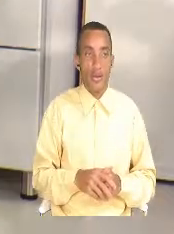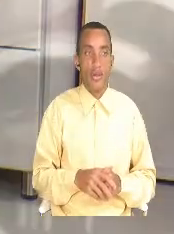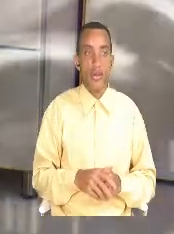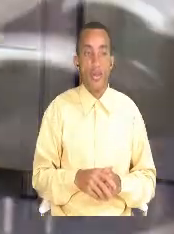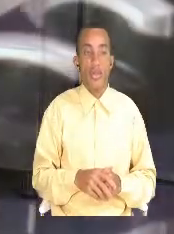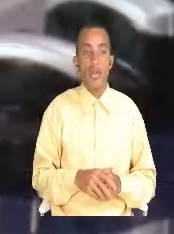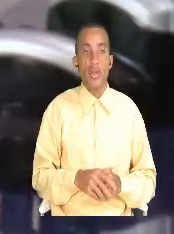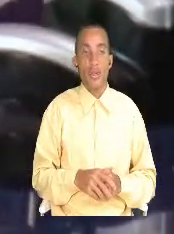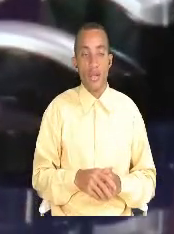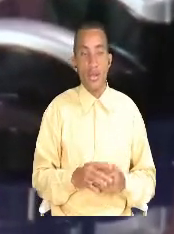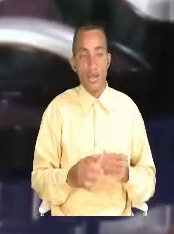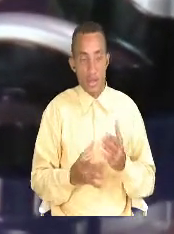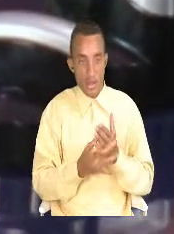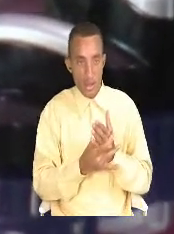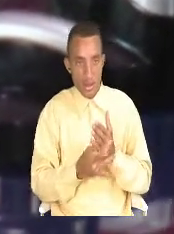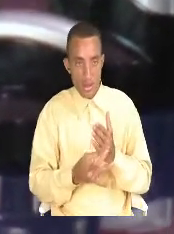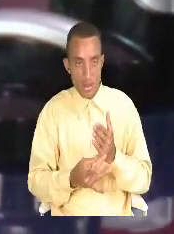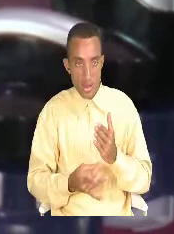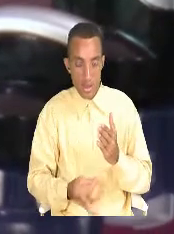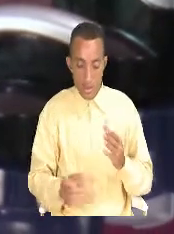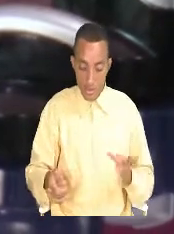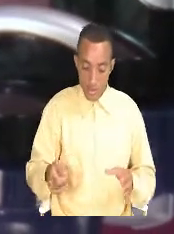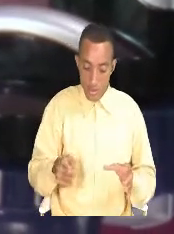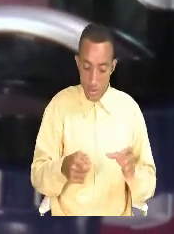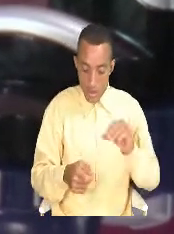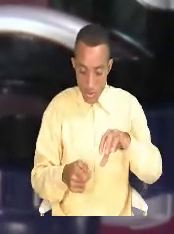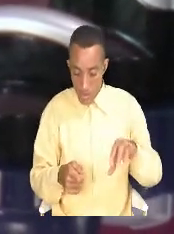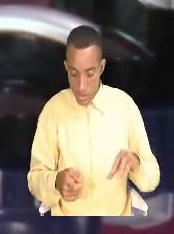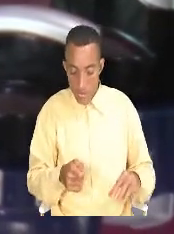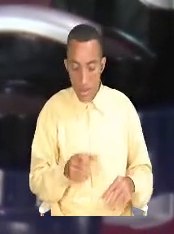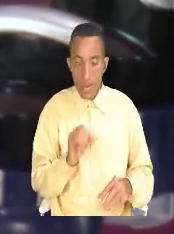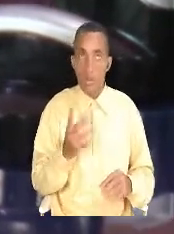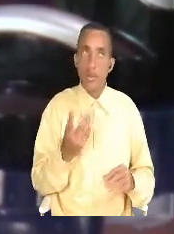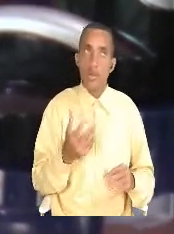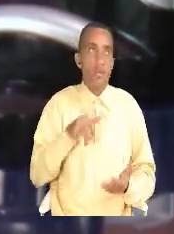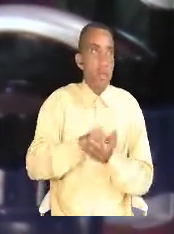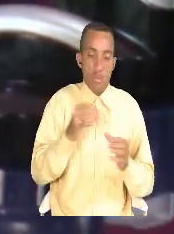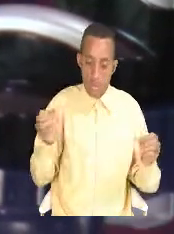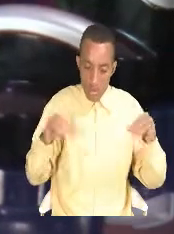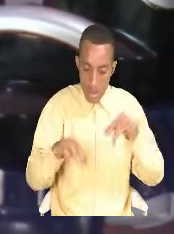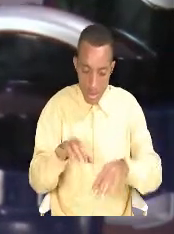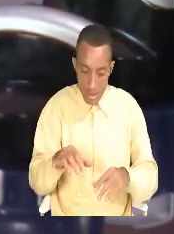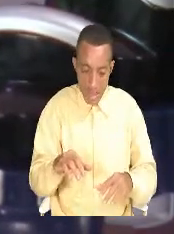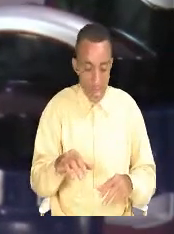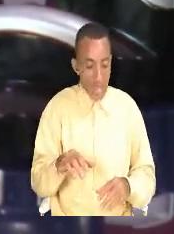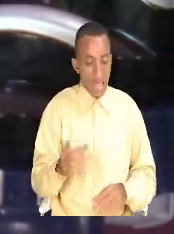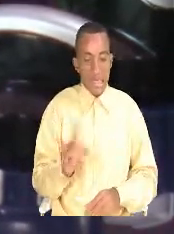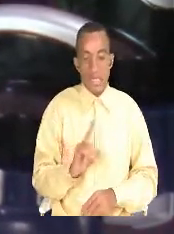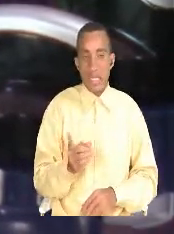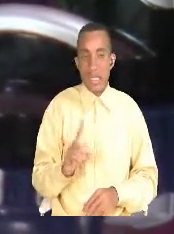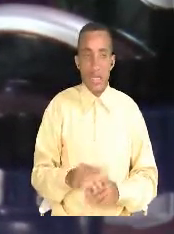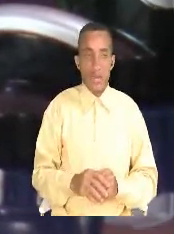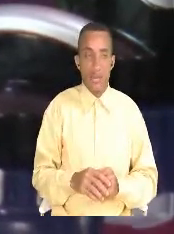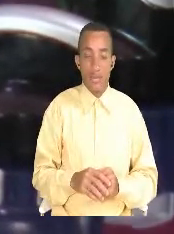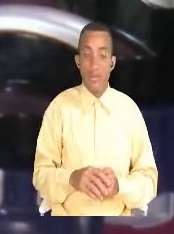en aceite se saltean. Porque si adicionamos primero los vegetales o al mismo tiempo, tienen una cocción más corta los